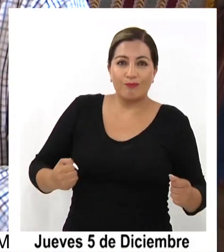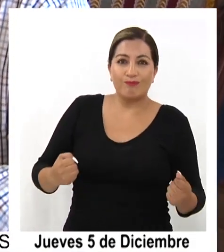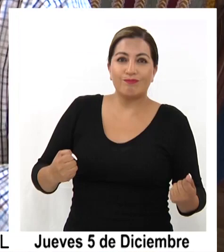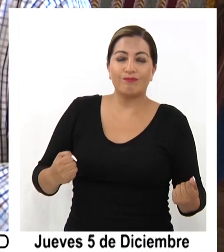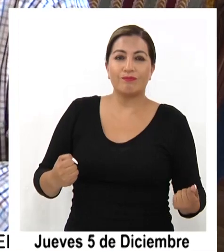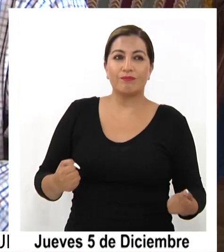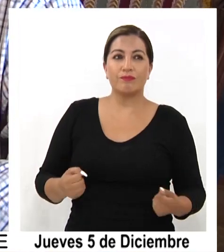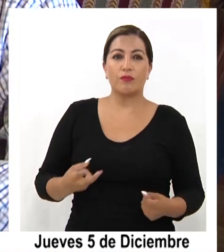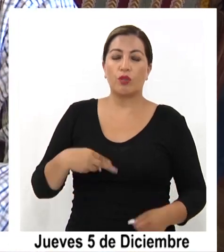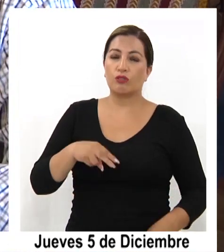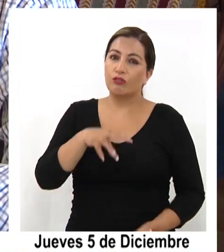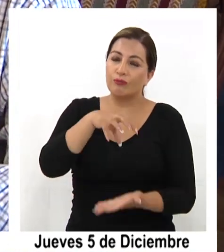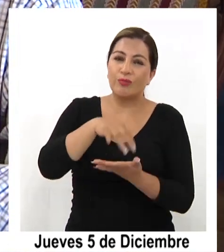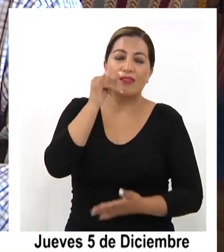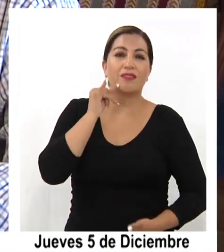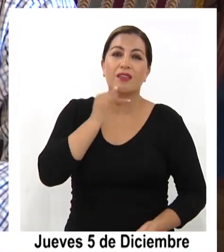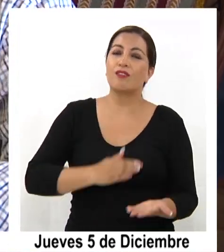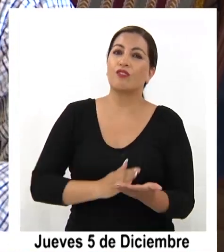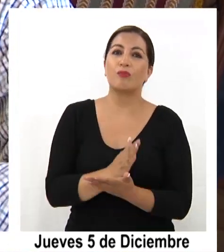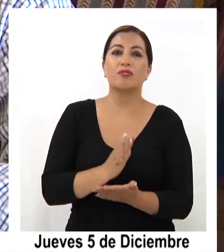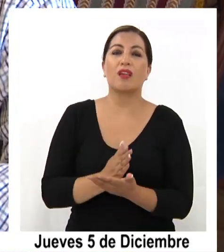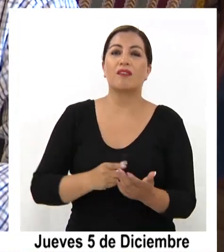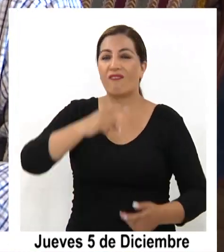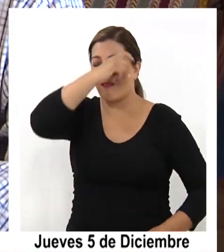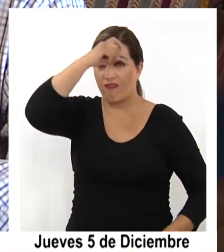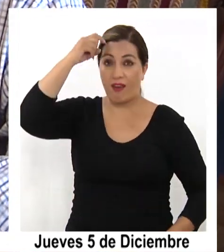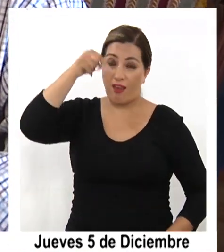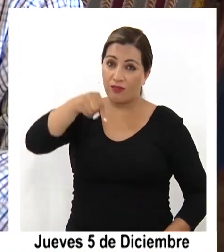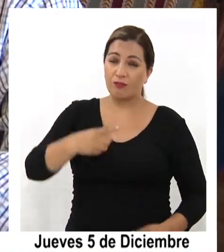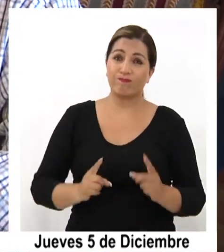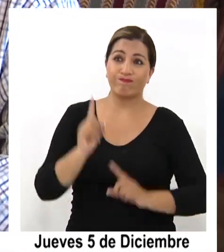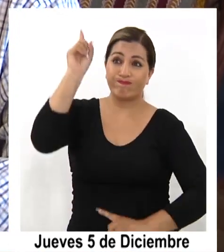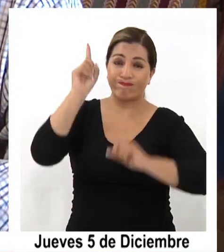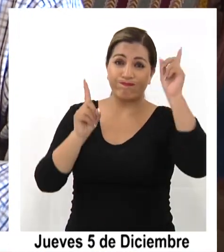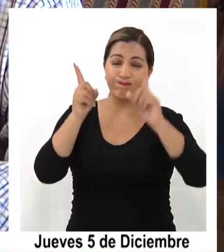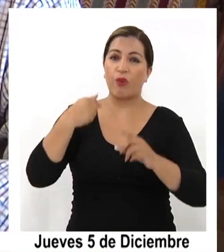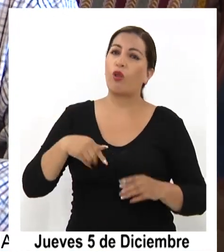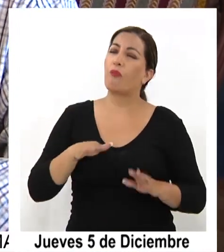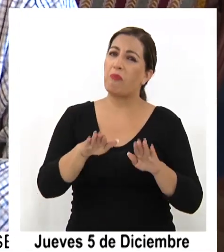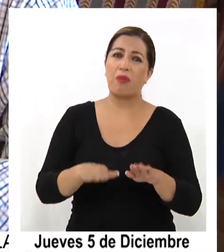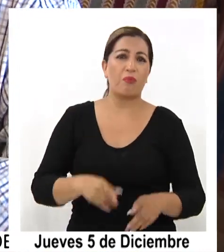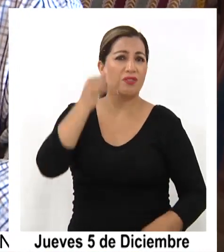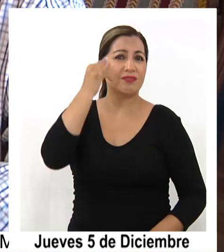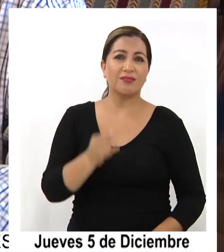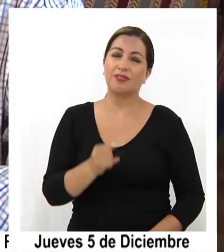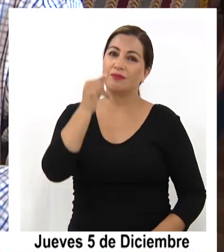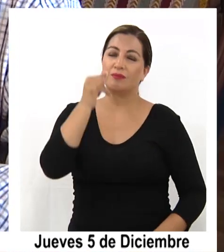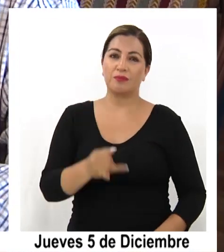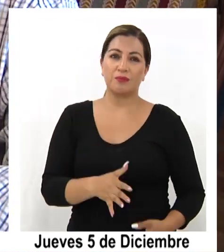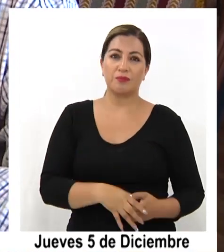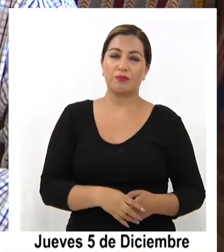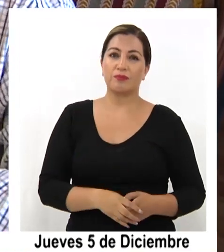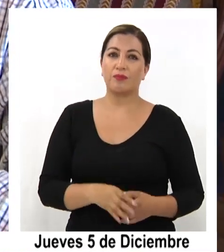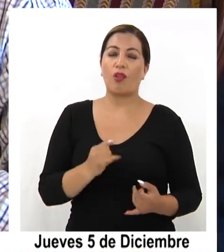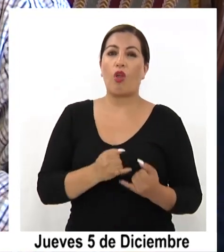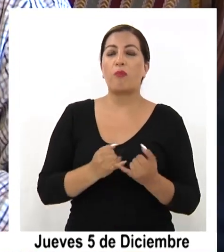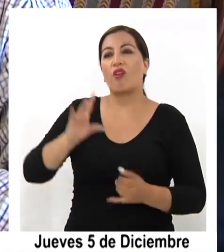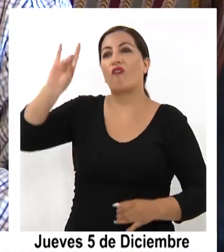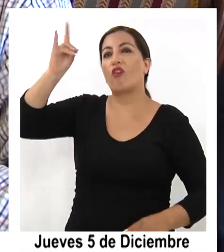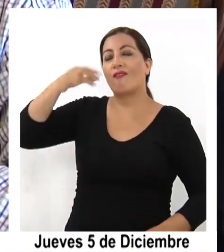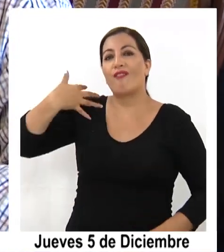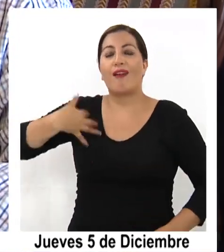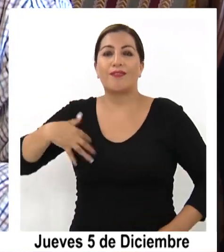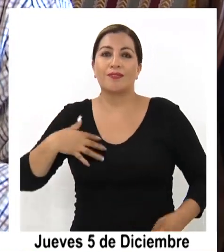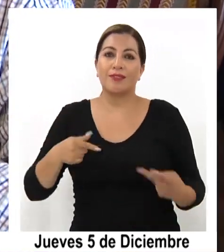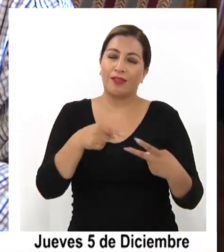como ciudad iniciar el verano de esta forma como lo iniciamos siempre, invitando a todos los amigos de Bolivia,